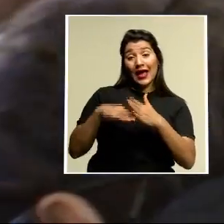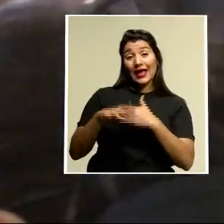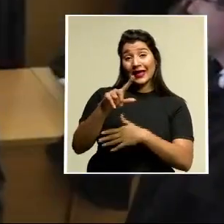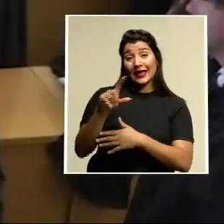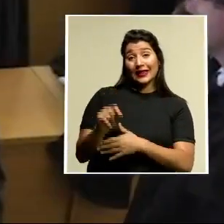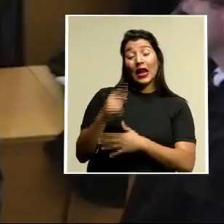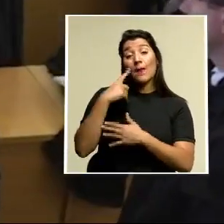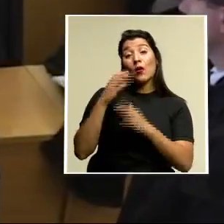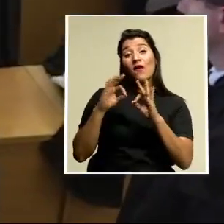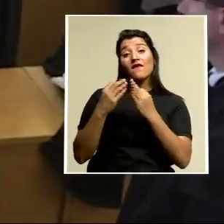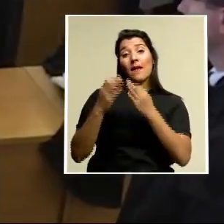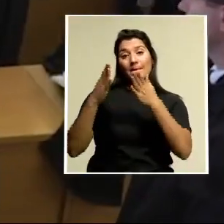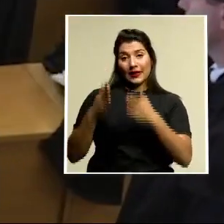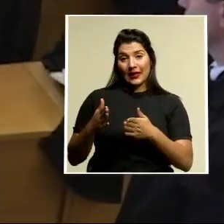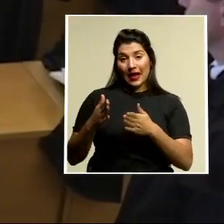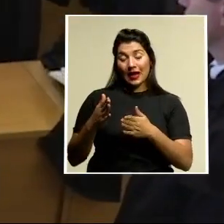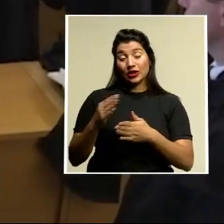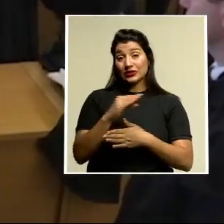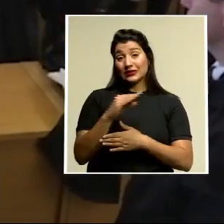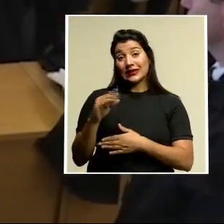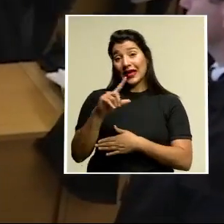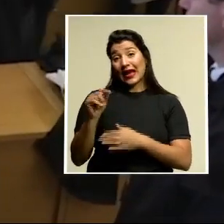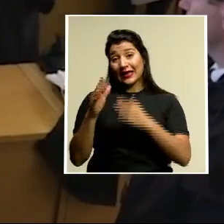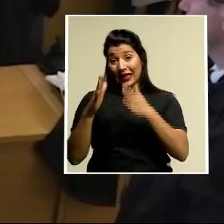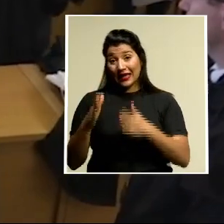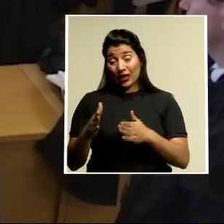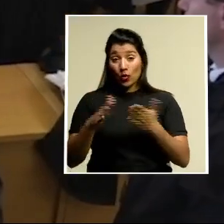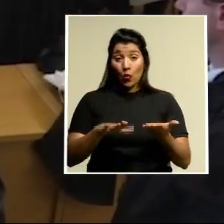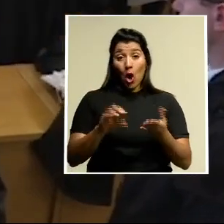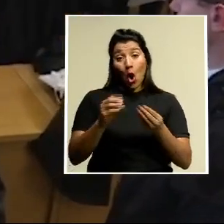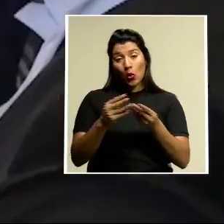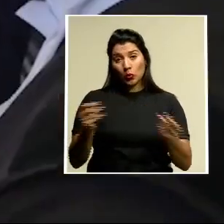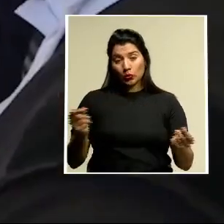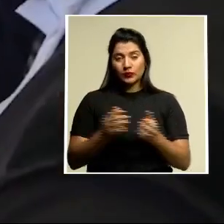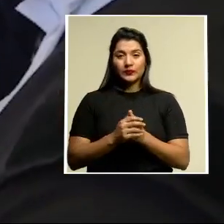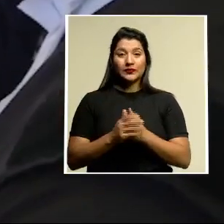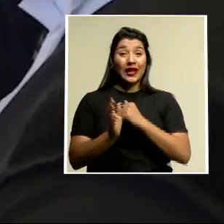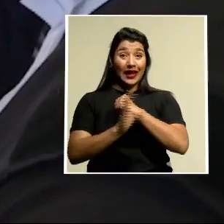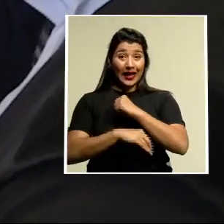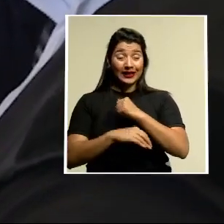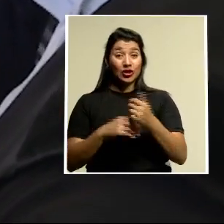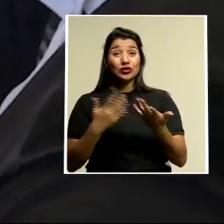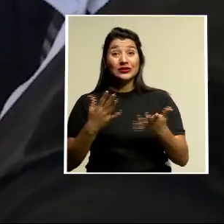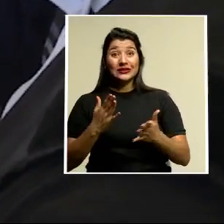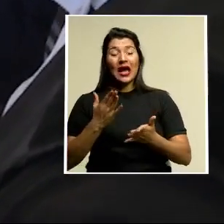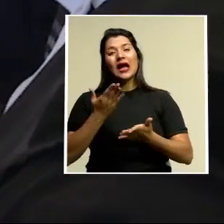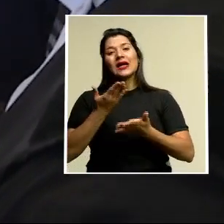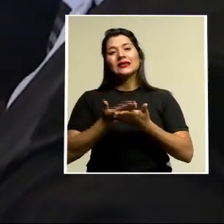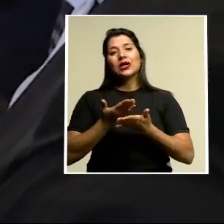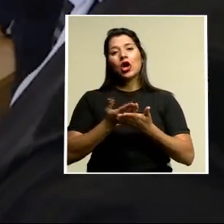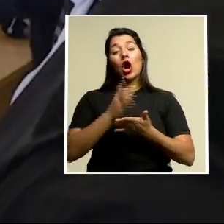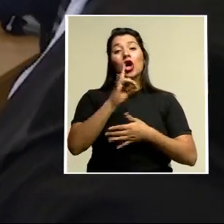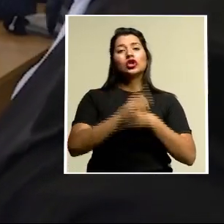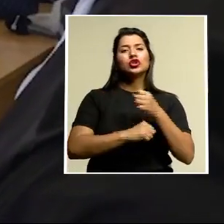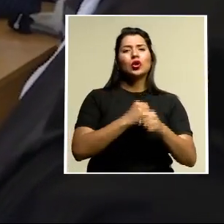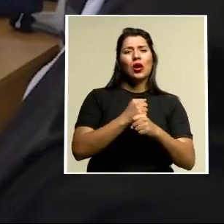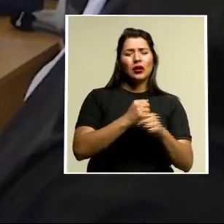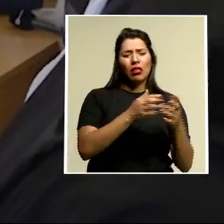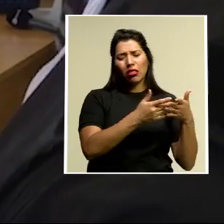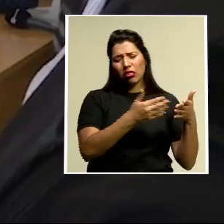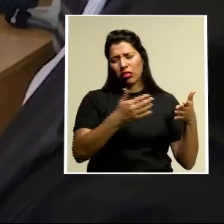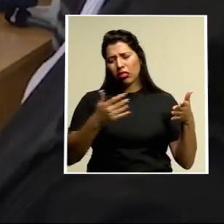la máxima instancia judicial en Italia, pronunciaron la sentencia luego de 2 jornadas de deliberaciones y tuvieron que reducir la